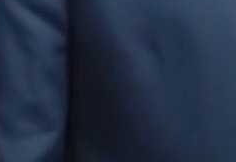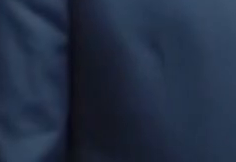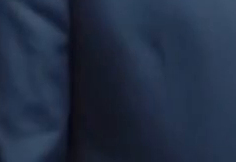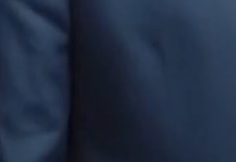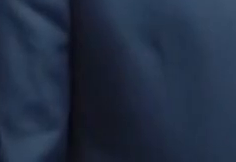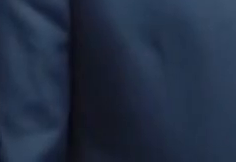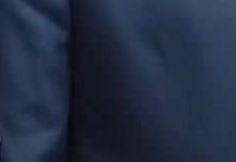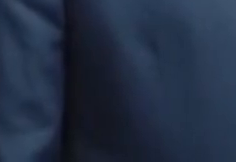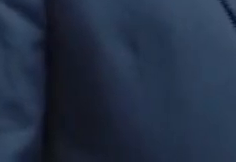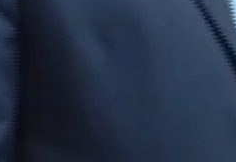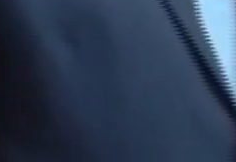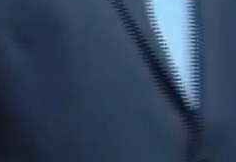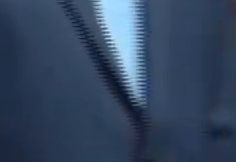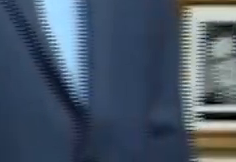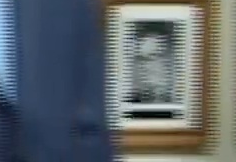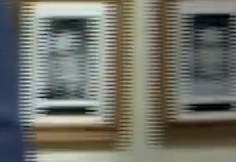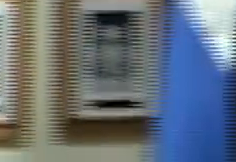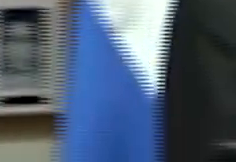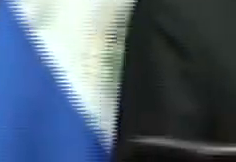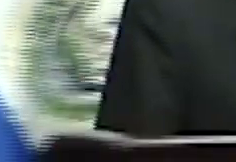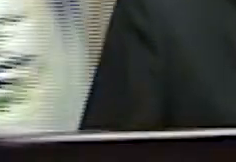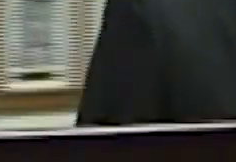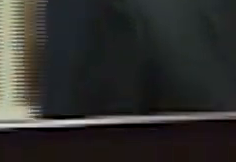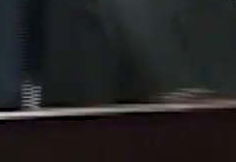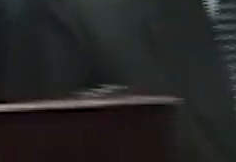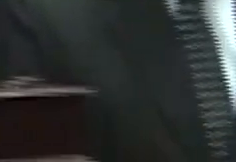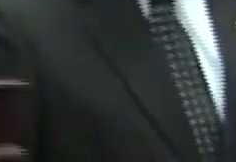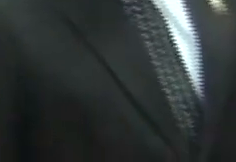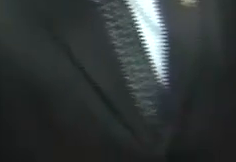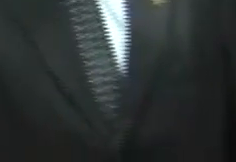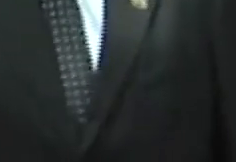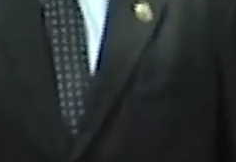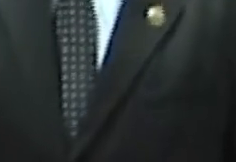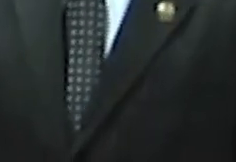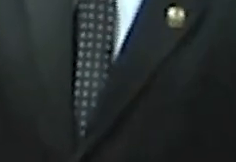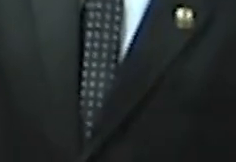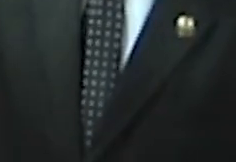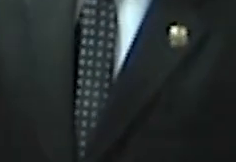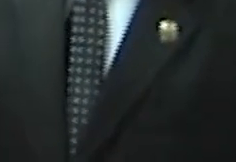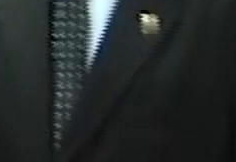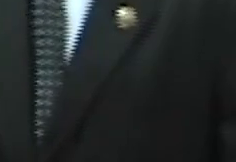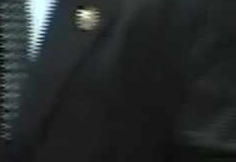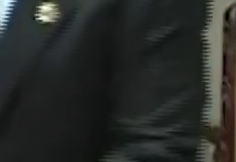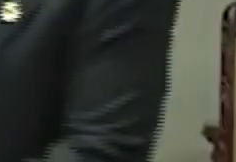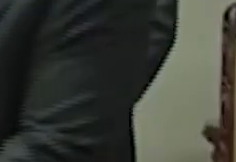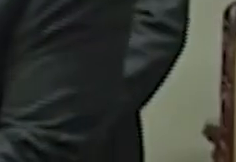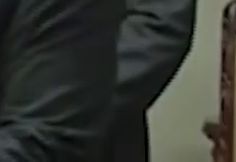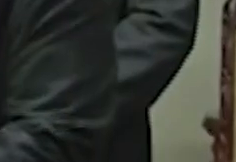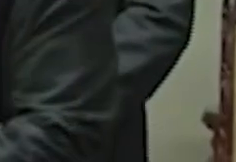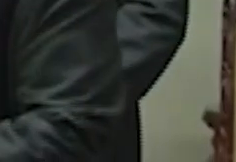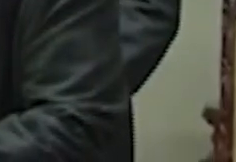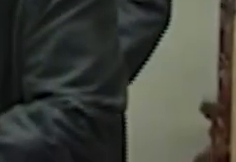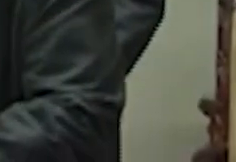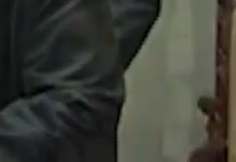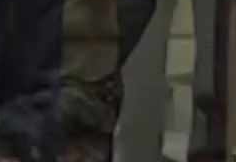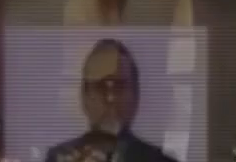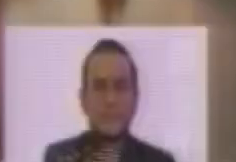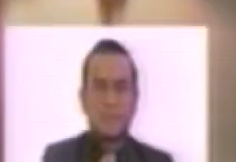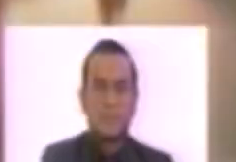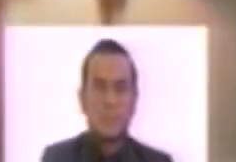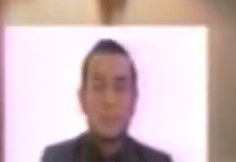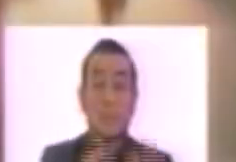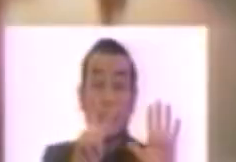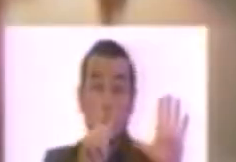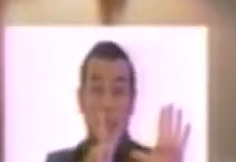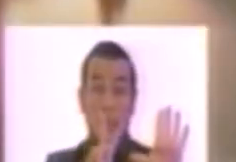y les explicó las necesidades. Formulamos el proyecto junto con el Banco Centroamericano de Integración Económica. Se los desglosamos ítem por ítem. La